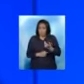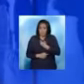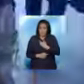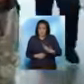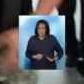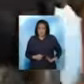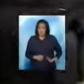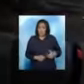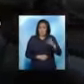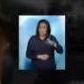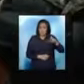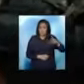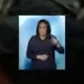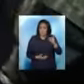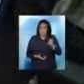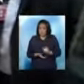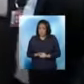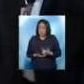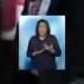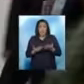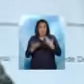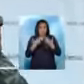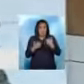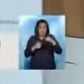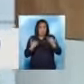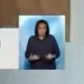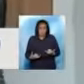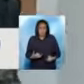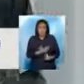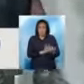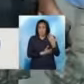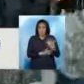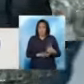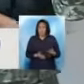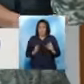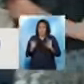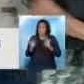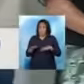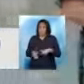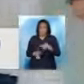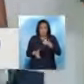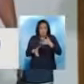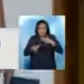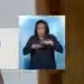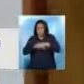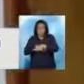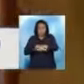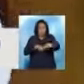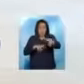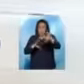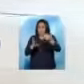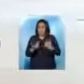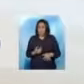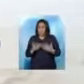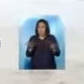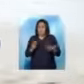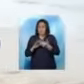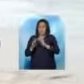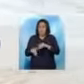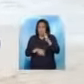de la República, Pedro Pablo Kuczynski, se ha pronunciado esta mañana sobre la terrible inundación que, como hemos visto, ha sufrido la ciudad